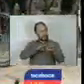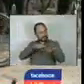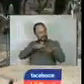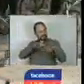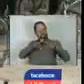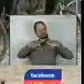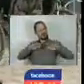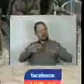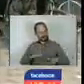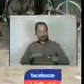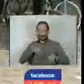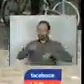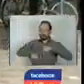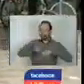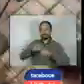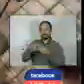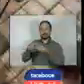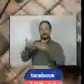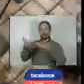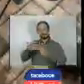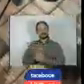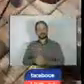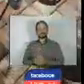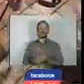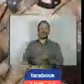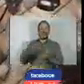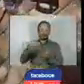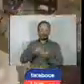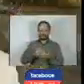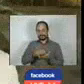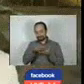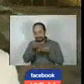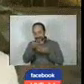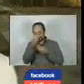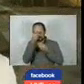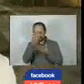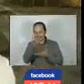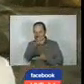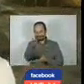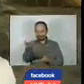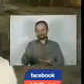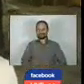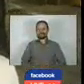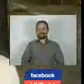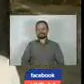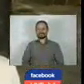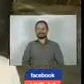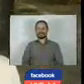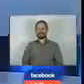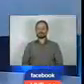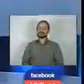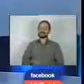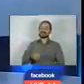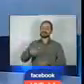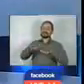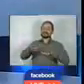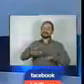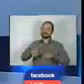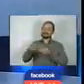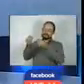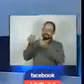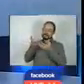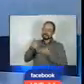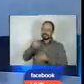tomando auge en este deporte. Roxana, regreso contigo al set principal. Adelante. Muchas gracias por tu